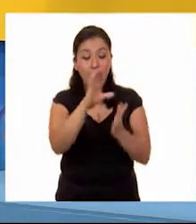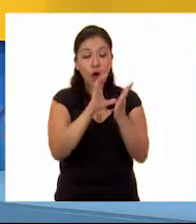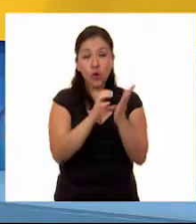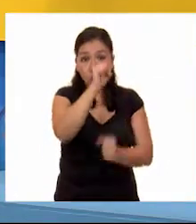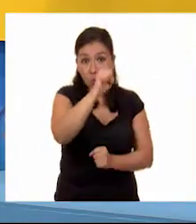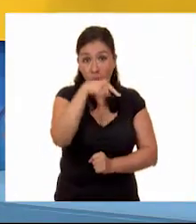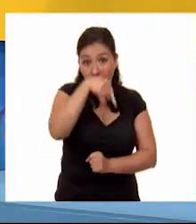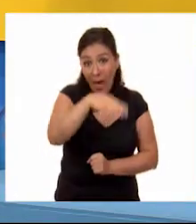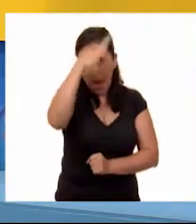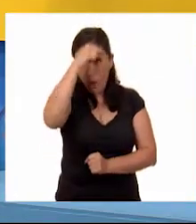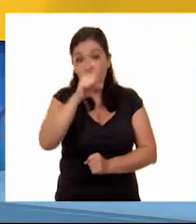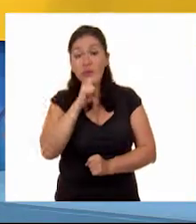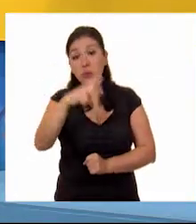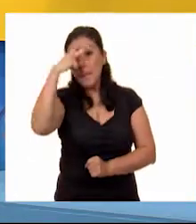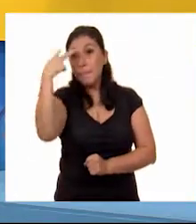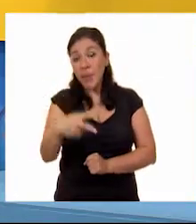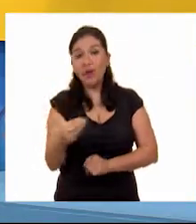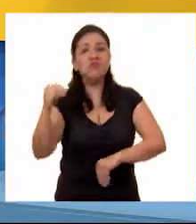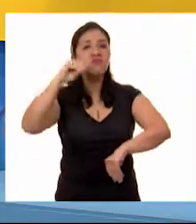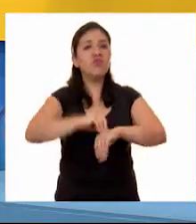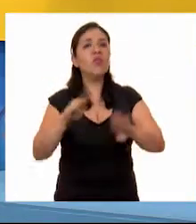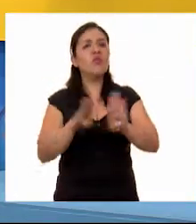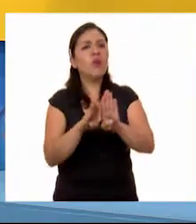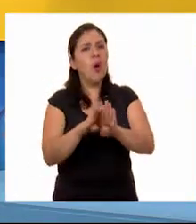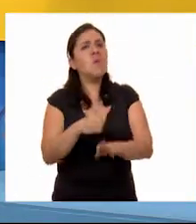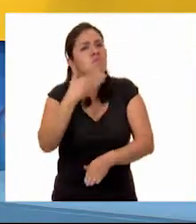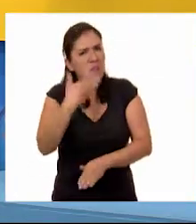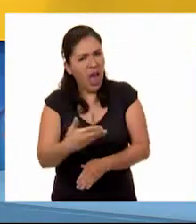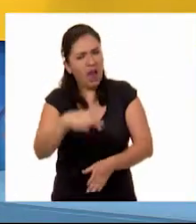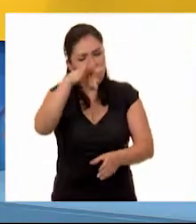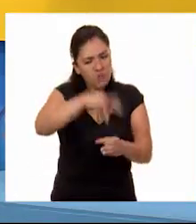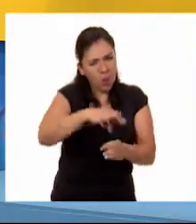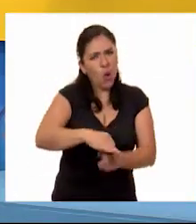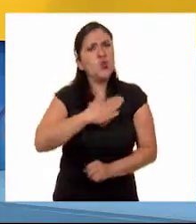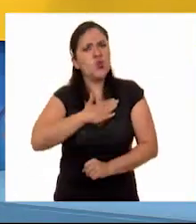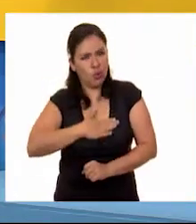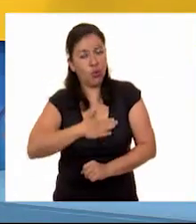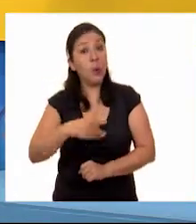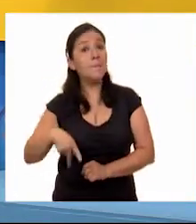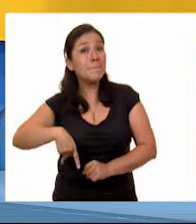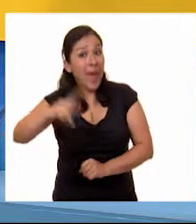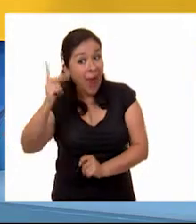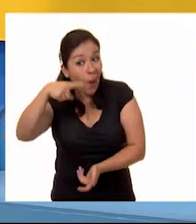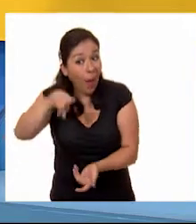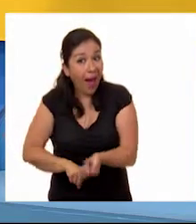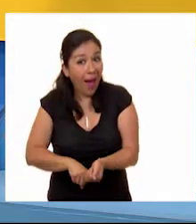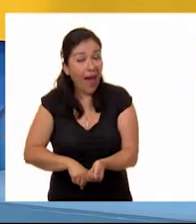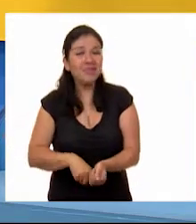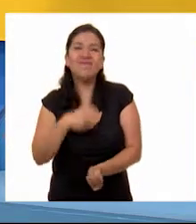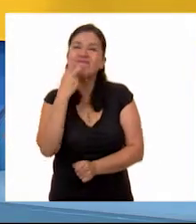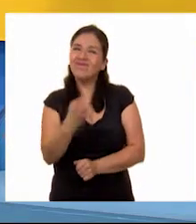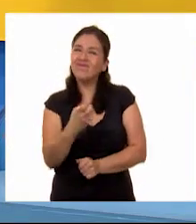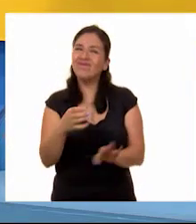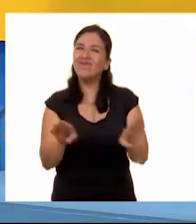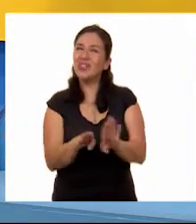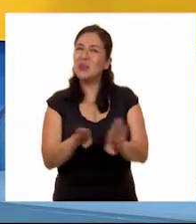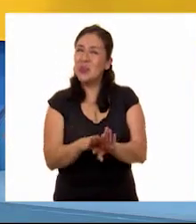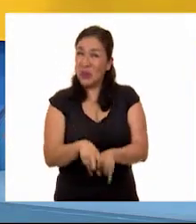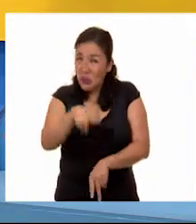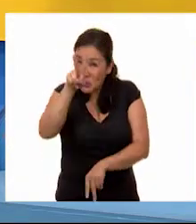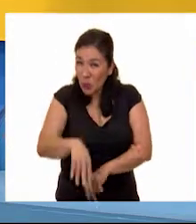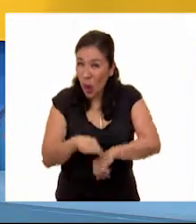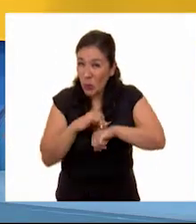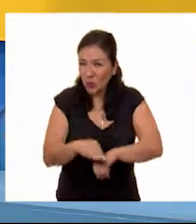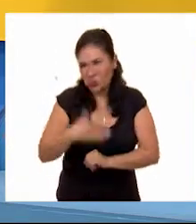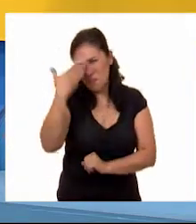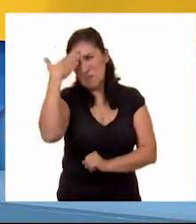Constitución, México era un régimen democrático y representativo. Pero estas palabras resultaban bastante extrañas